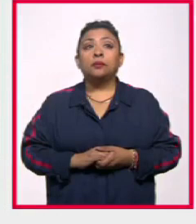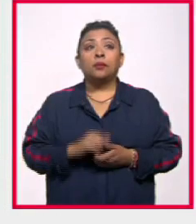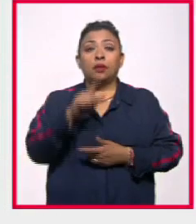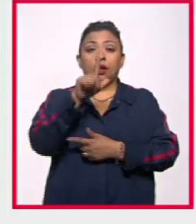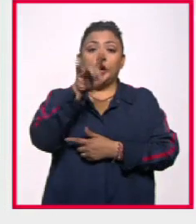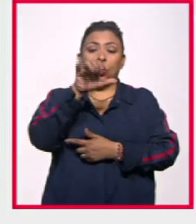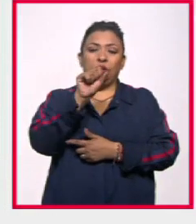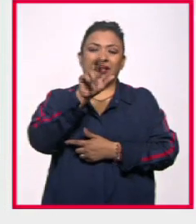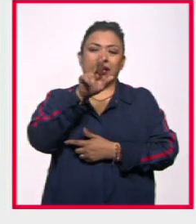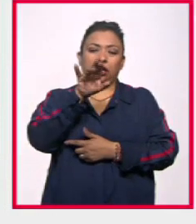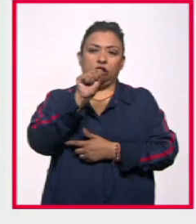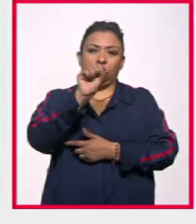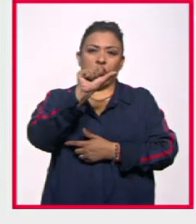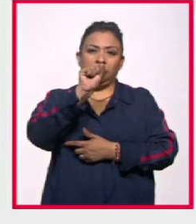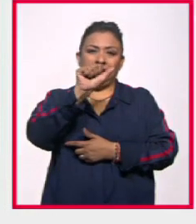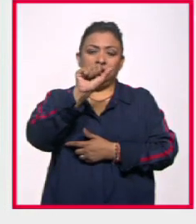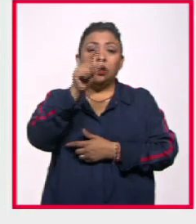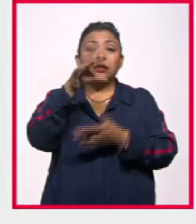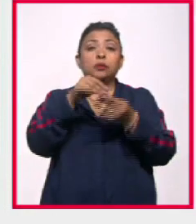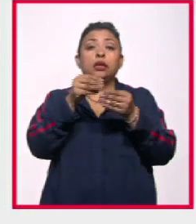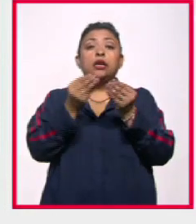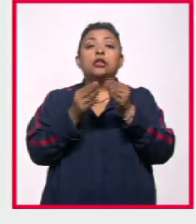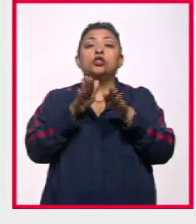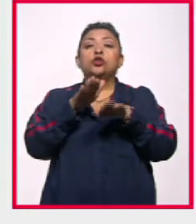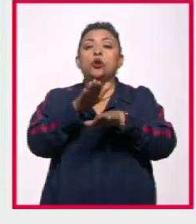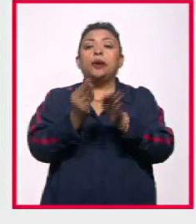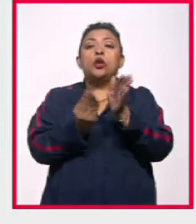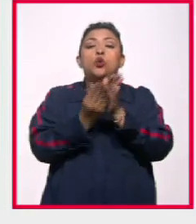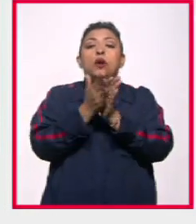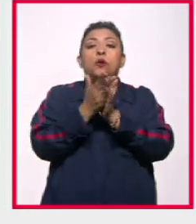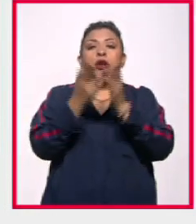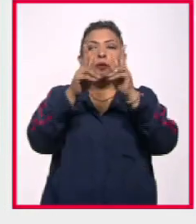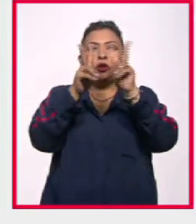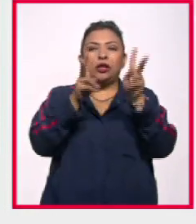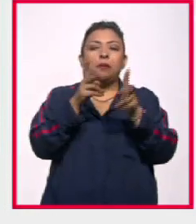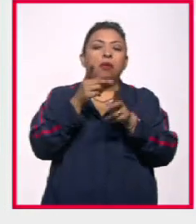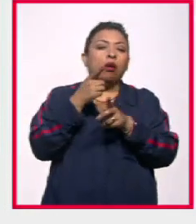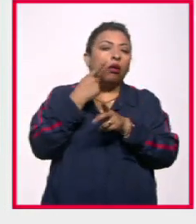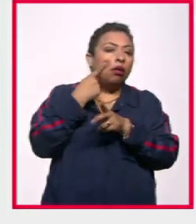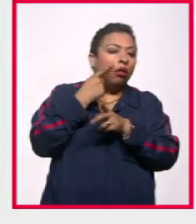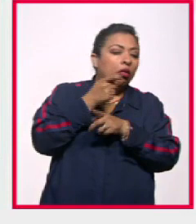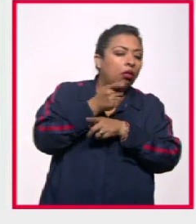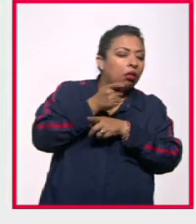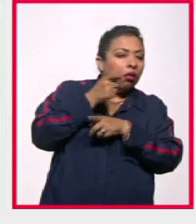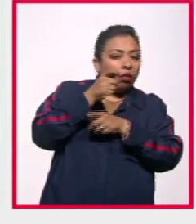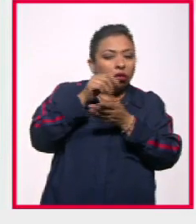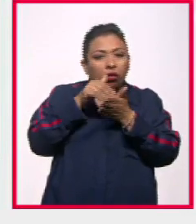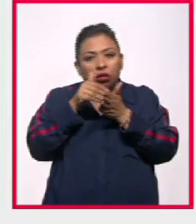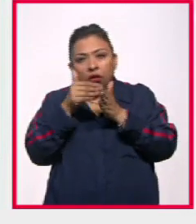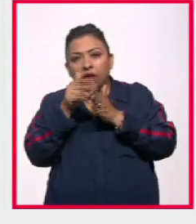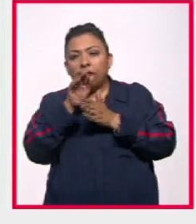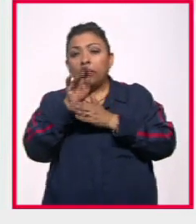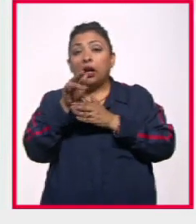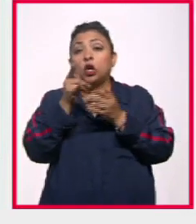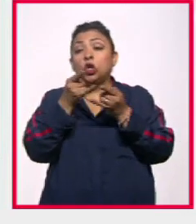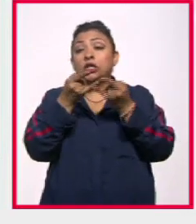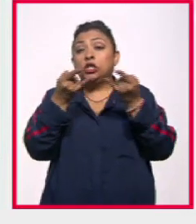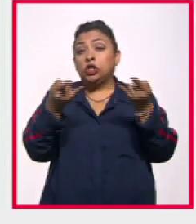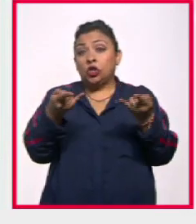Luis Ríos Caso nos platica de su nuevo libro, El espía de Franco, algunos de los secretos de nuestra historia van a salir a la